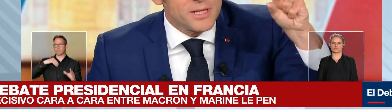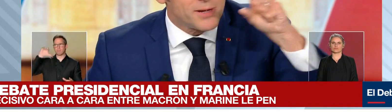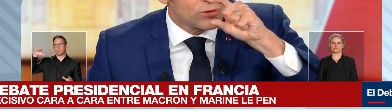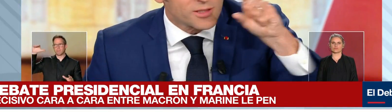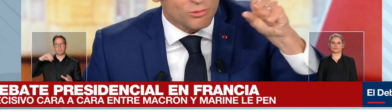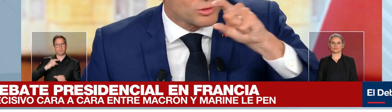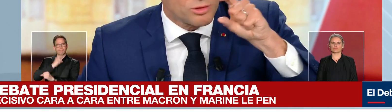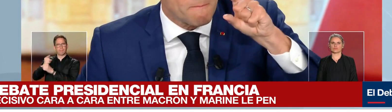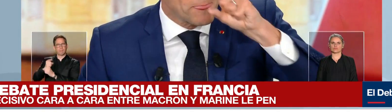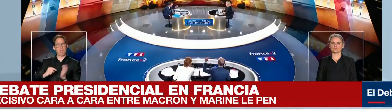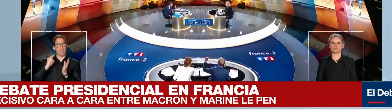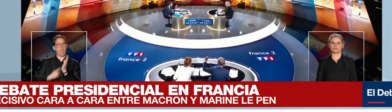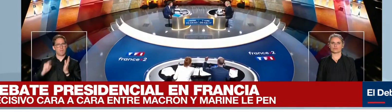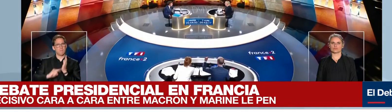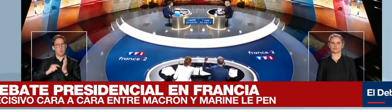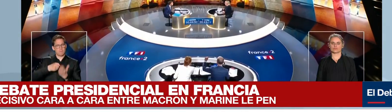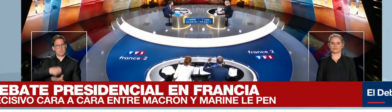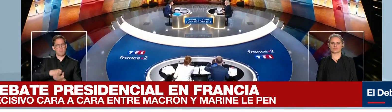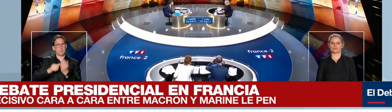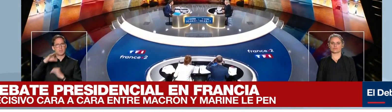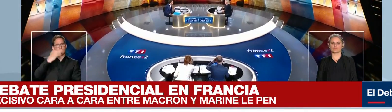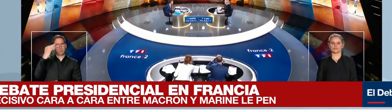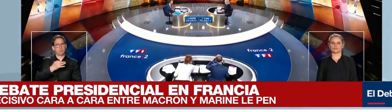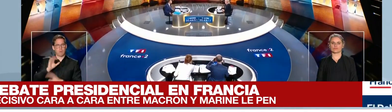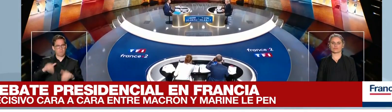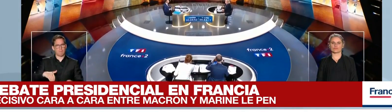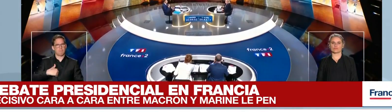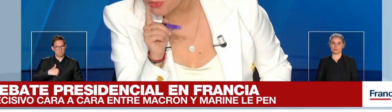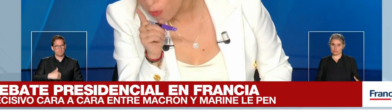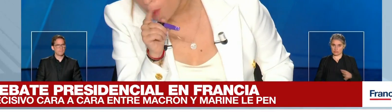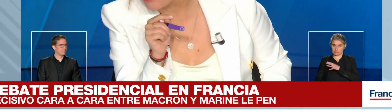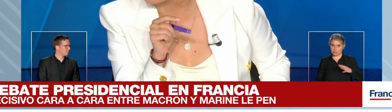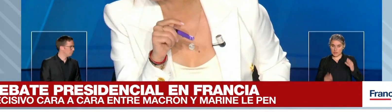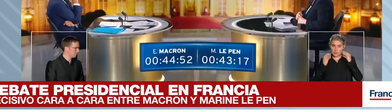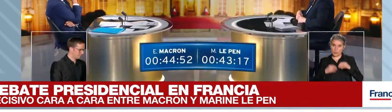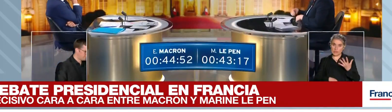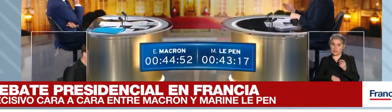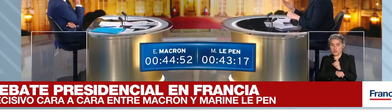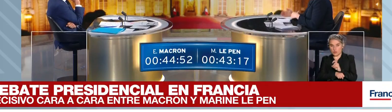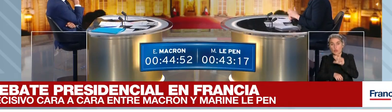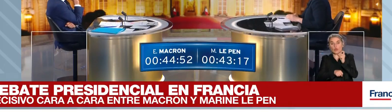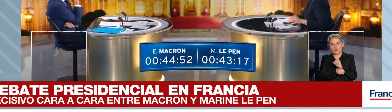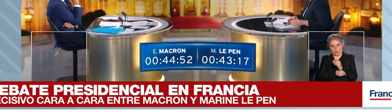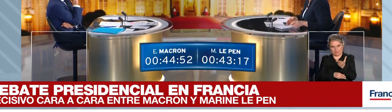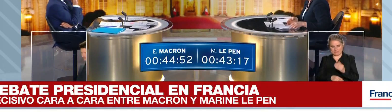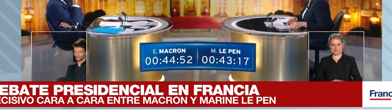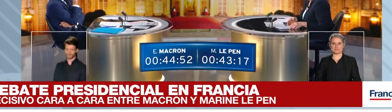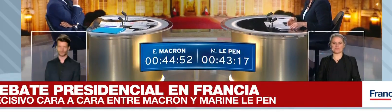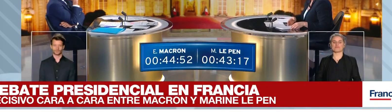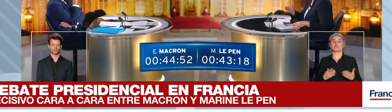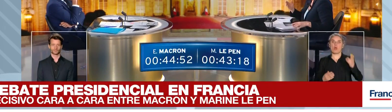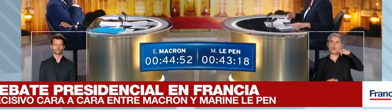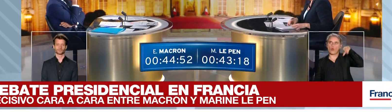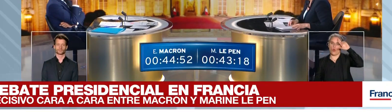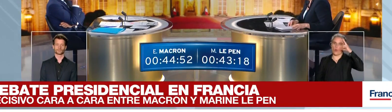estadounidenses y para poner este impuesto mínimo de 15% para los grupos que hacen beneficios en este terreno.